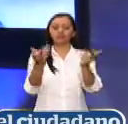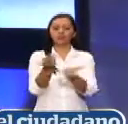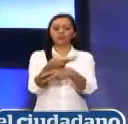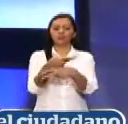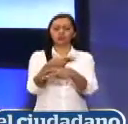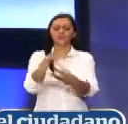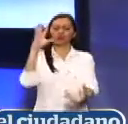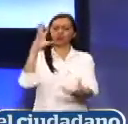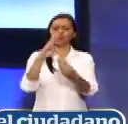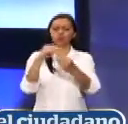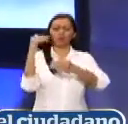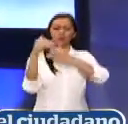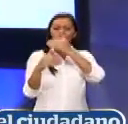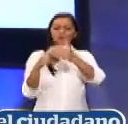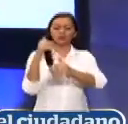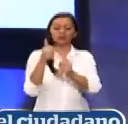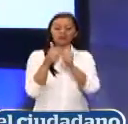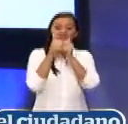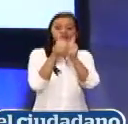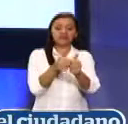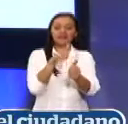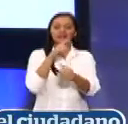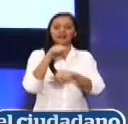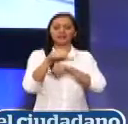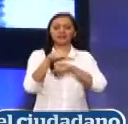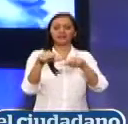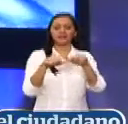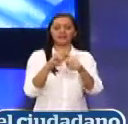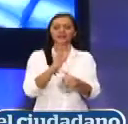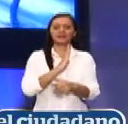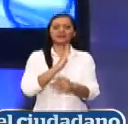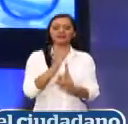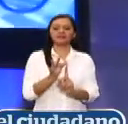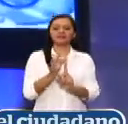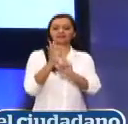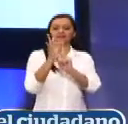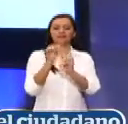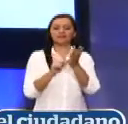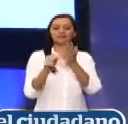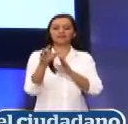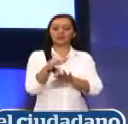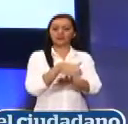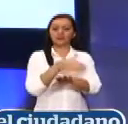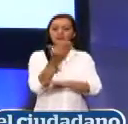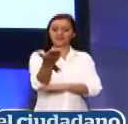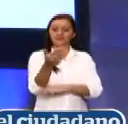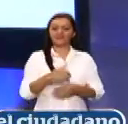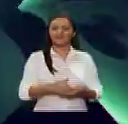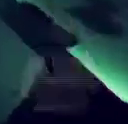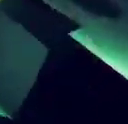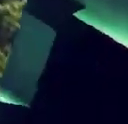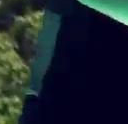todo el proceso tiene el acompañamiento de personal especializado del magap veamos